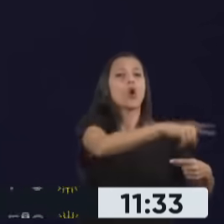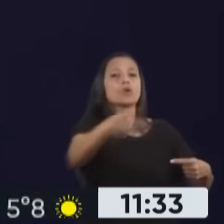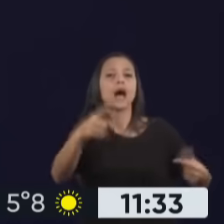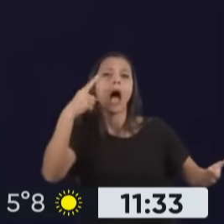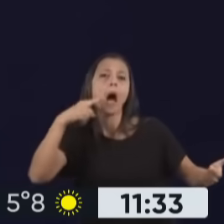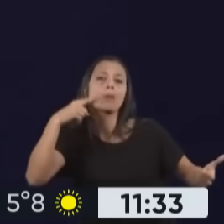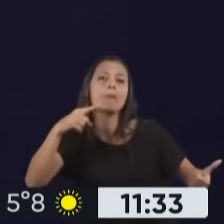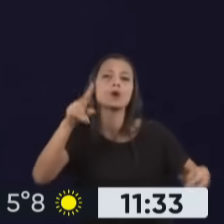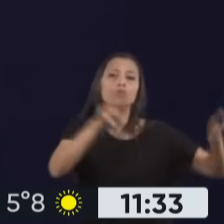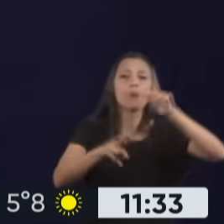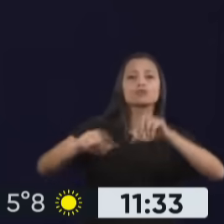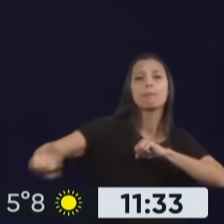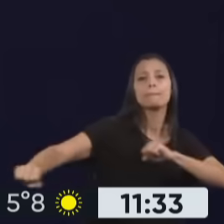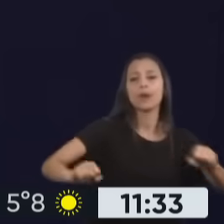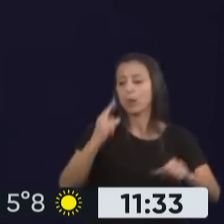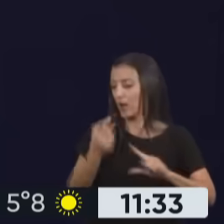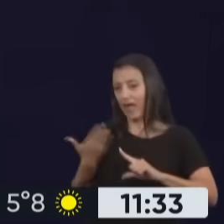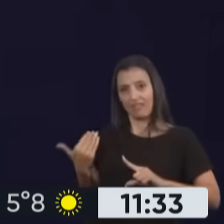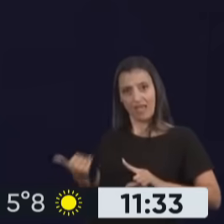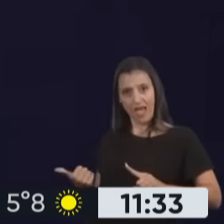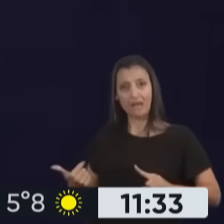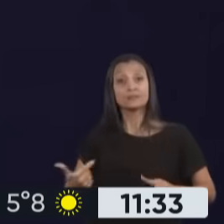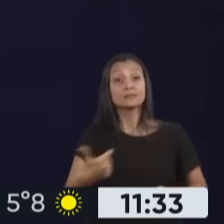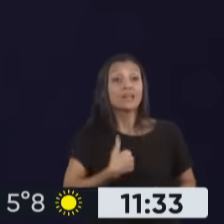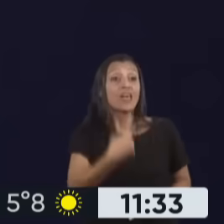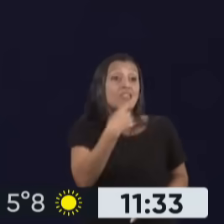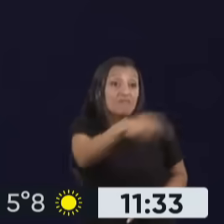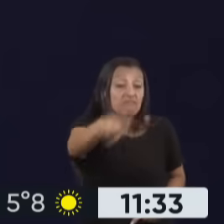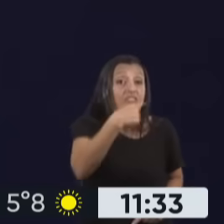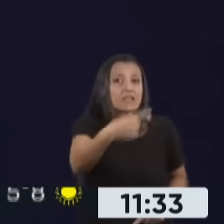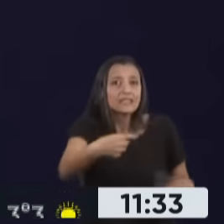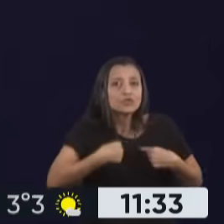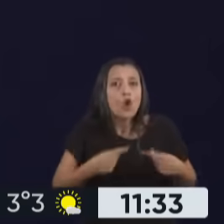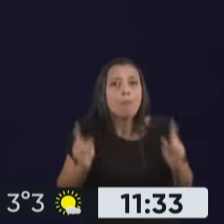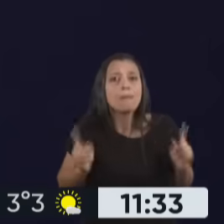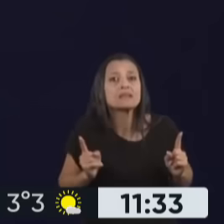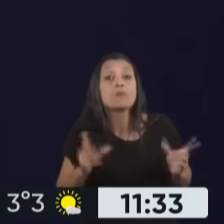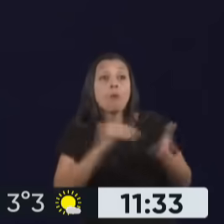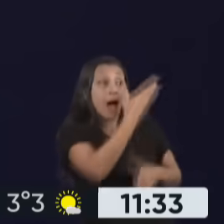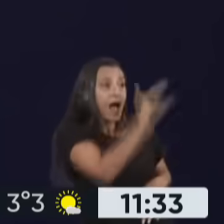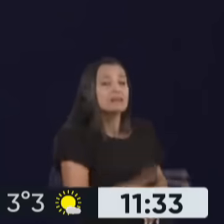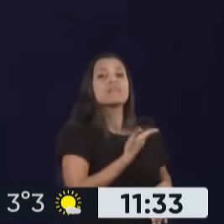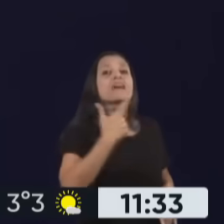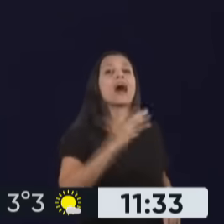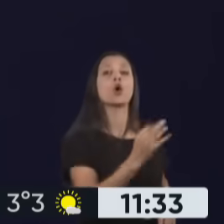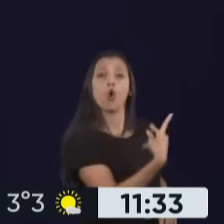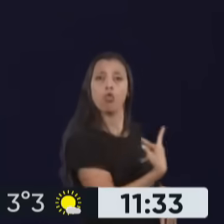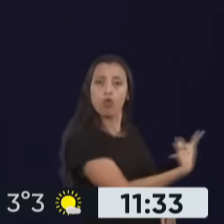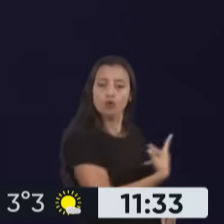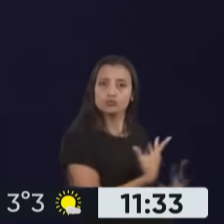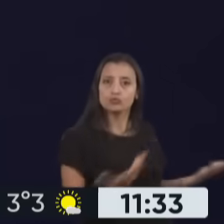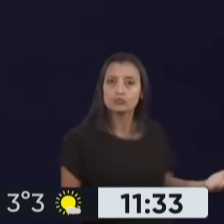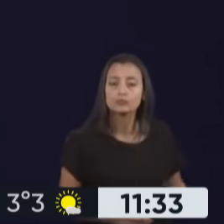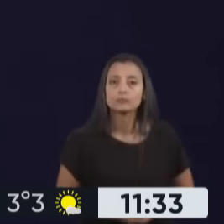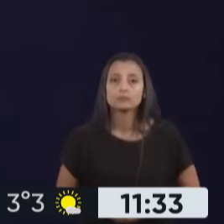hubo estos últimos días, involucrándome a mí y a Guillermo Francos en